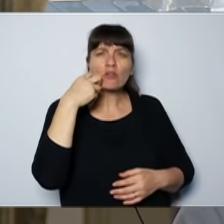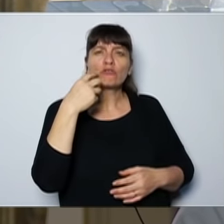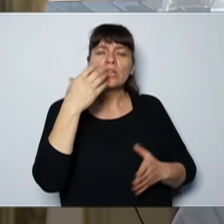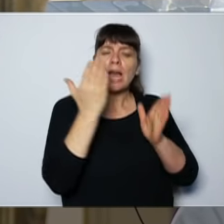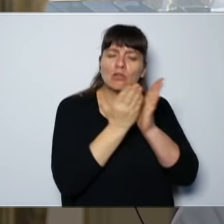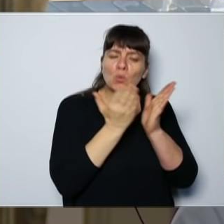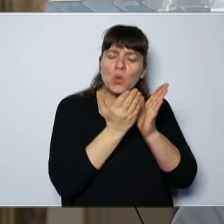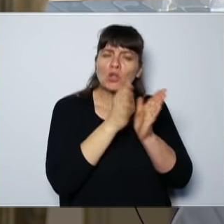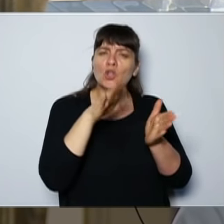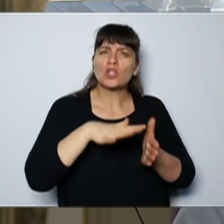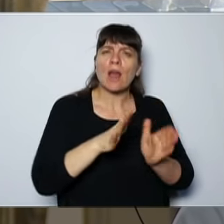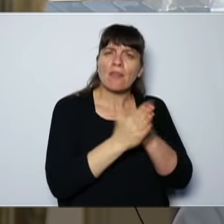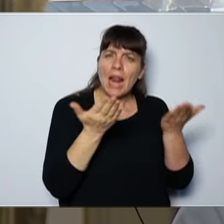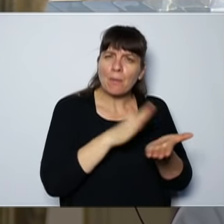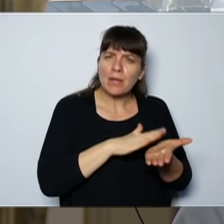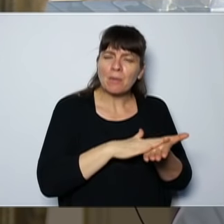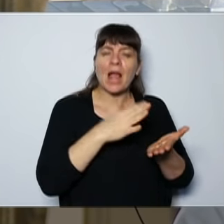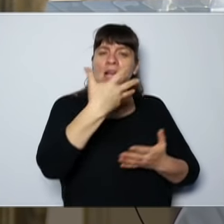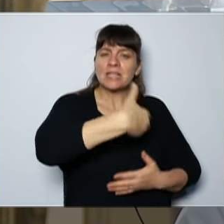y escribas del pueblo.